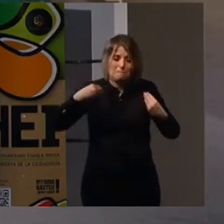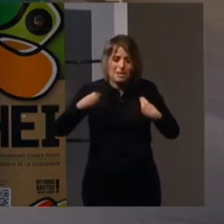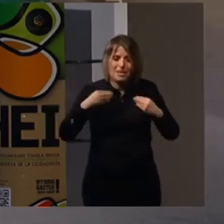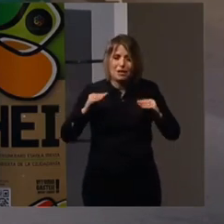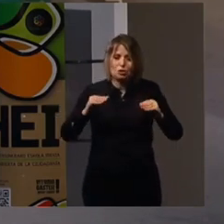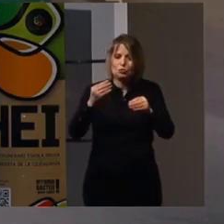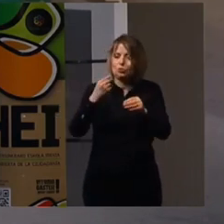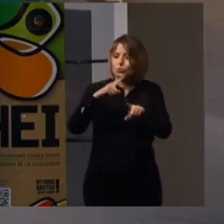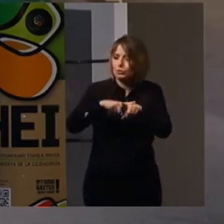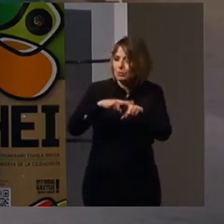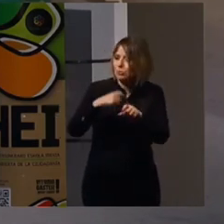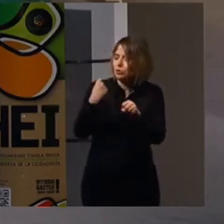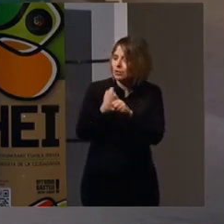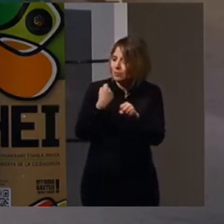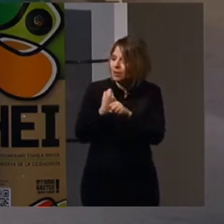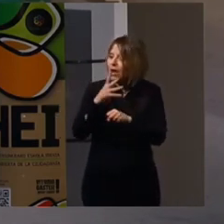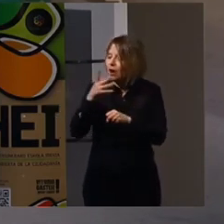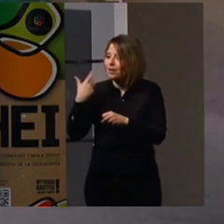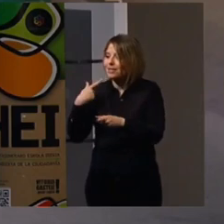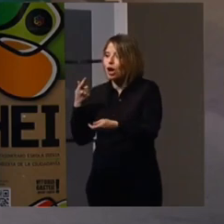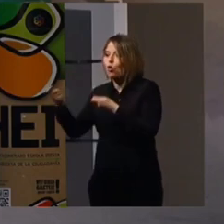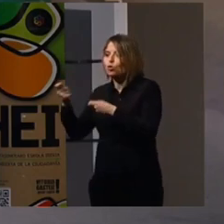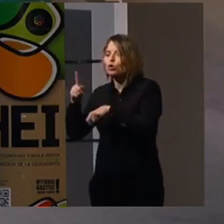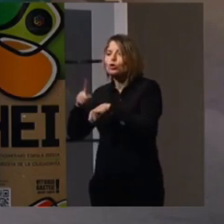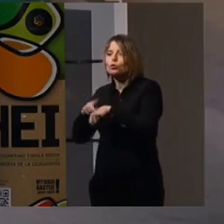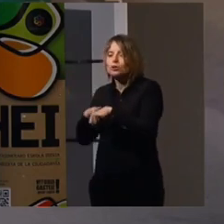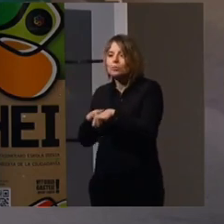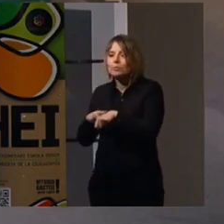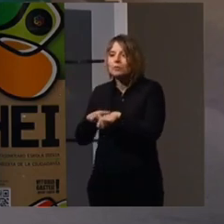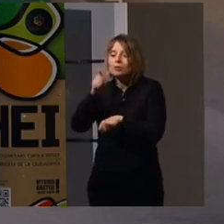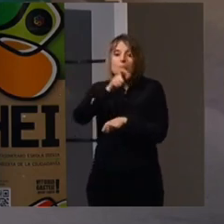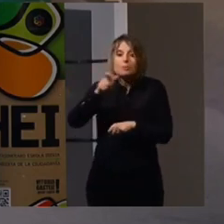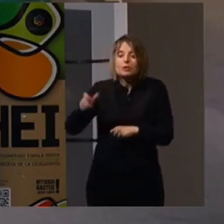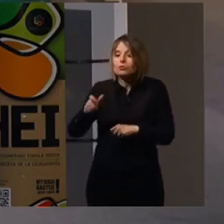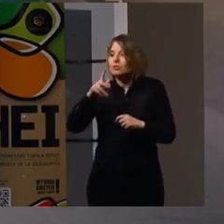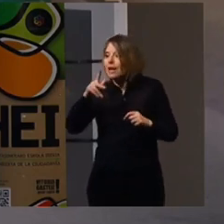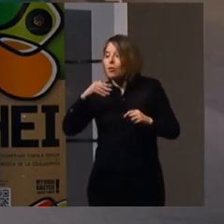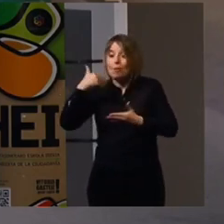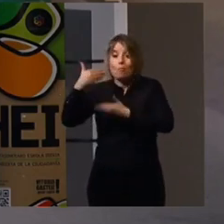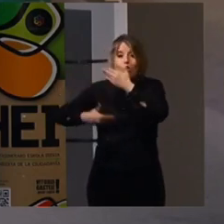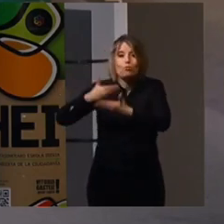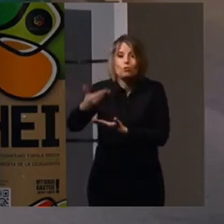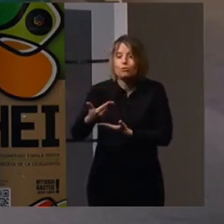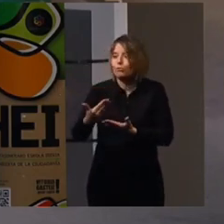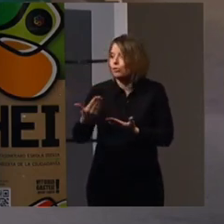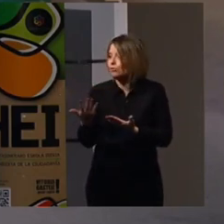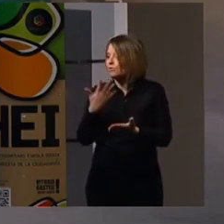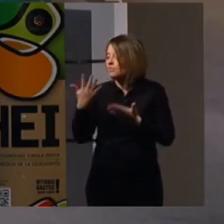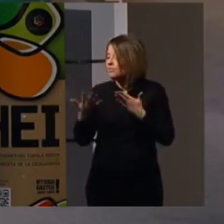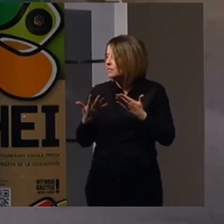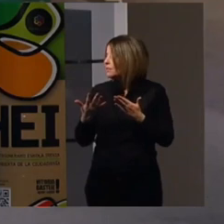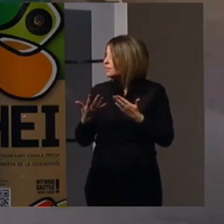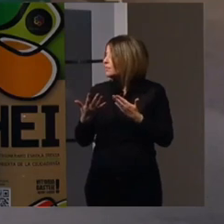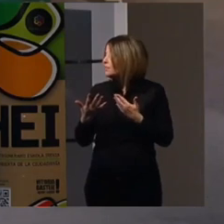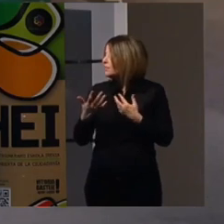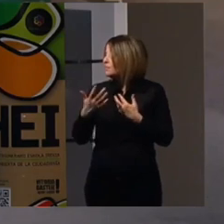dándole su tiempo y su esfuerzo a otros, tiene un poquito más de control de su tiempo, pero la gente que está en esta franja productiva, nótese el entrecomillado, como